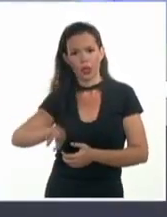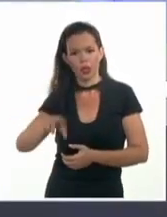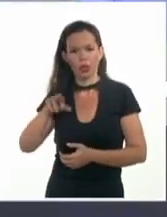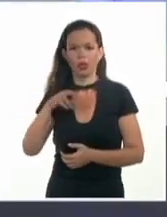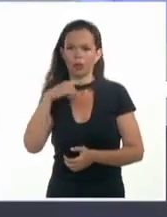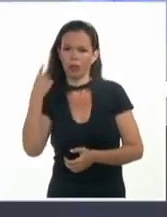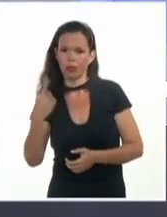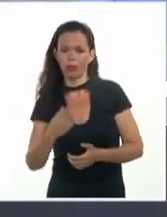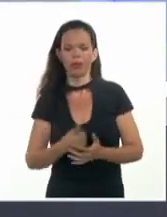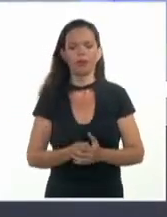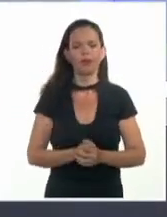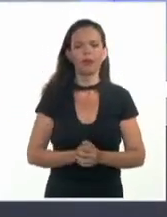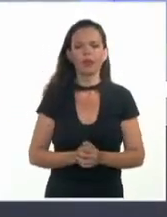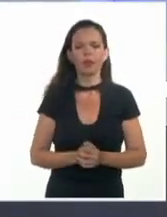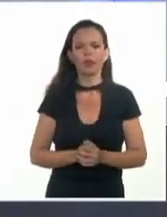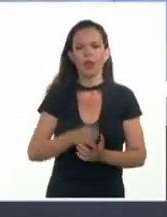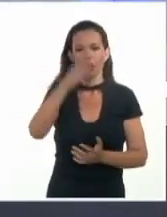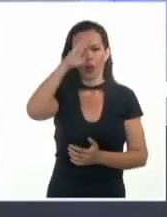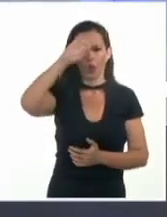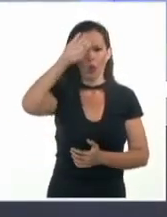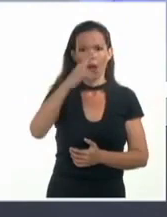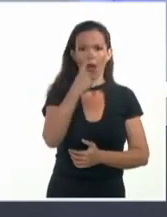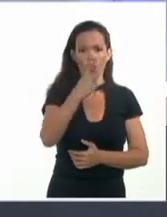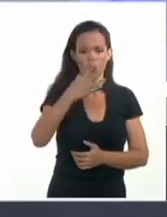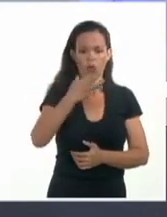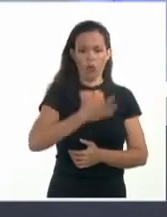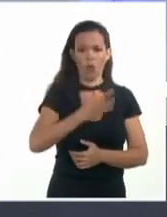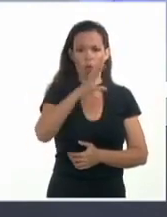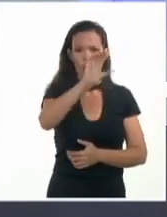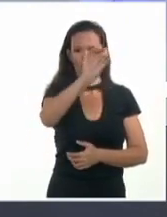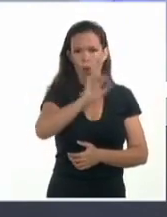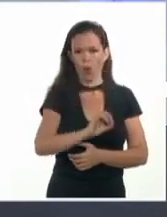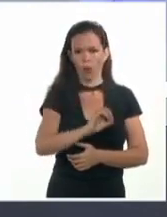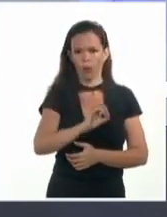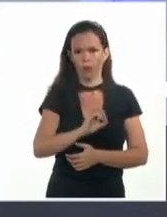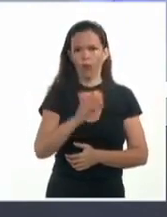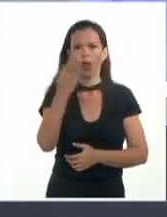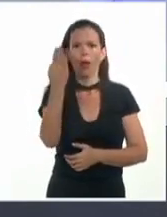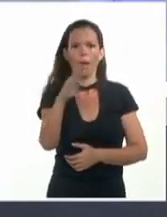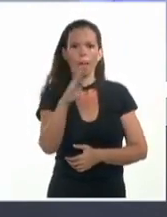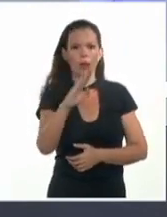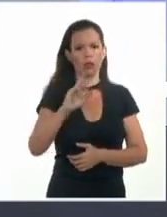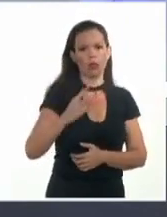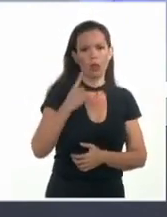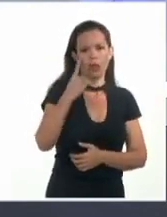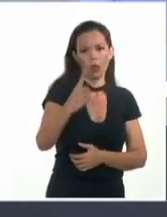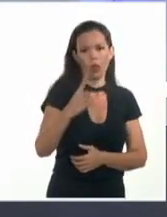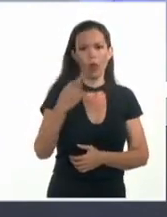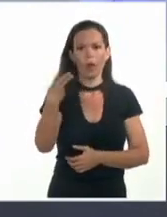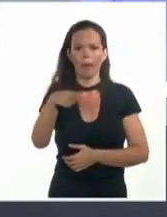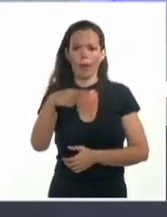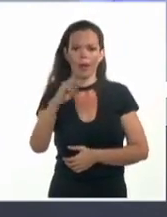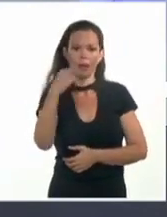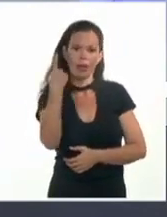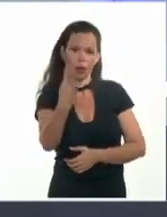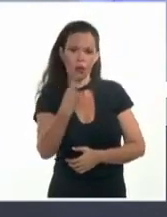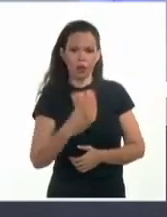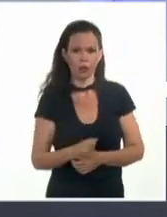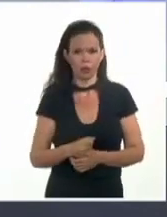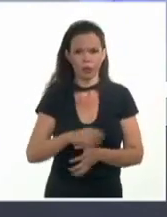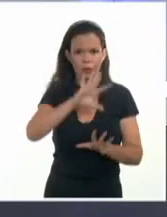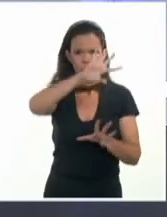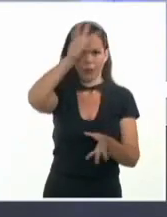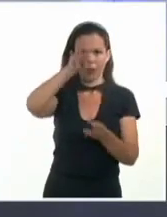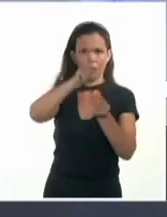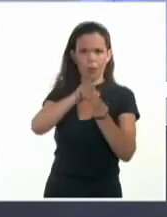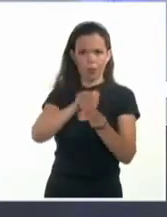oro, 2 medallas de plata y una de bronce que acaba de ganar Idelianis Gómez para la delegación cubana. De esta forma, la tabla de medallas